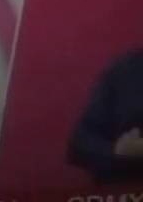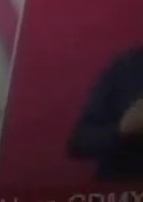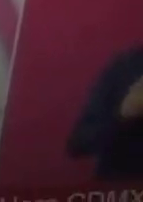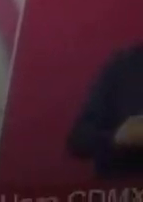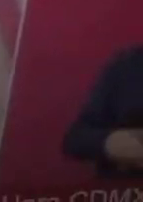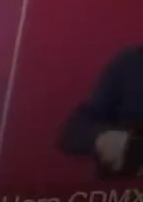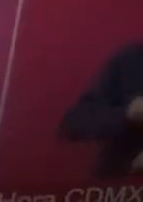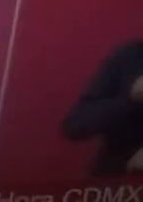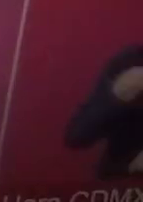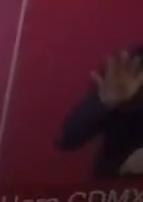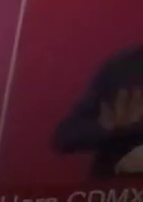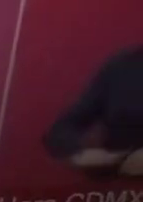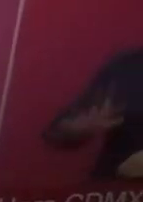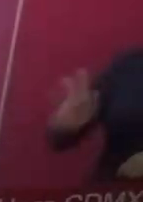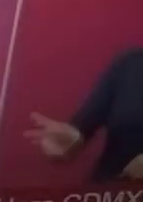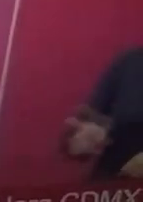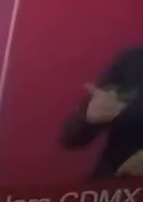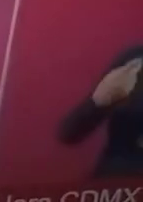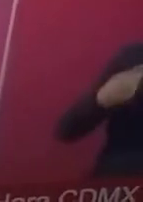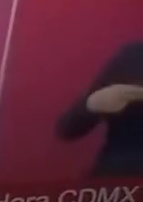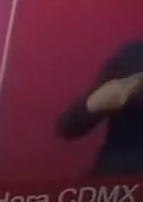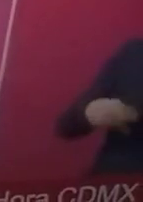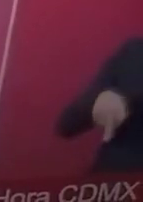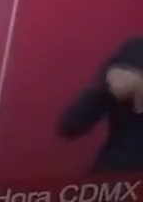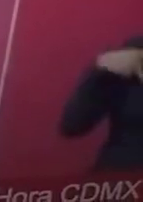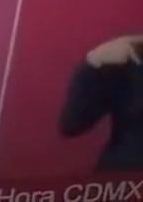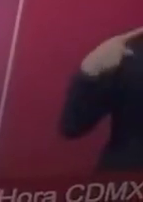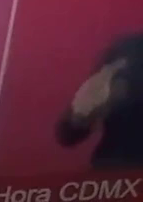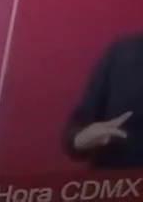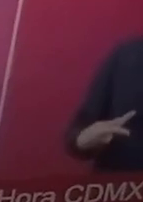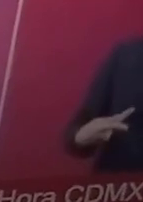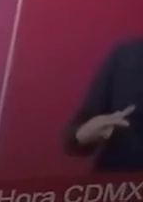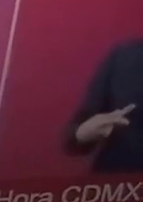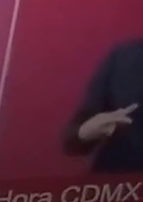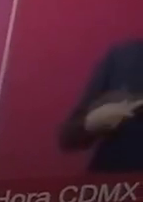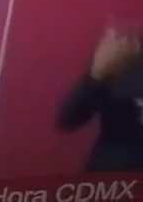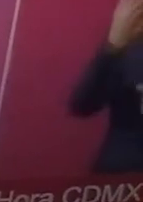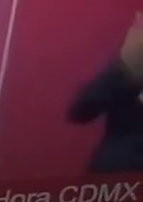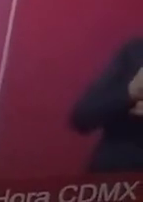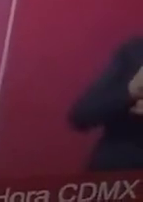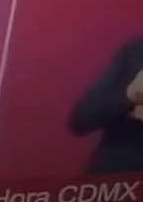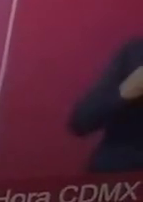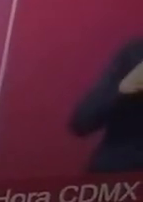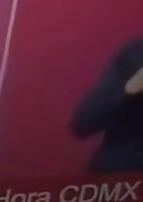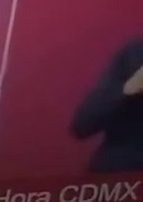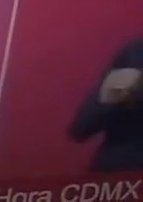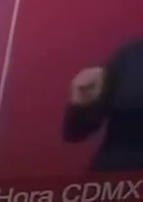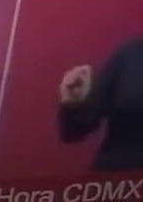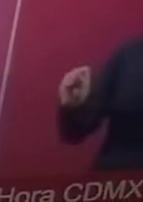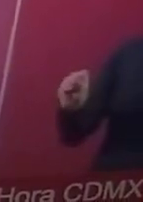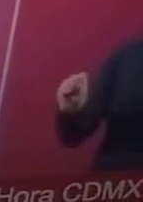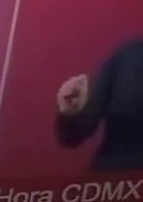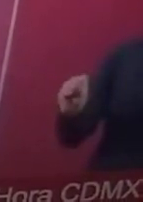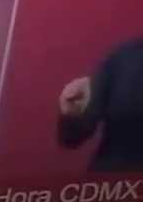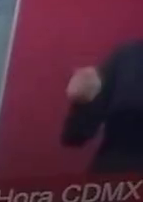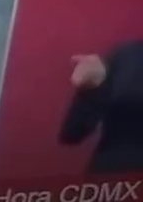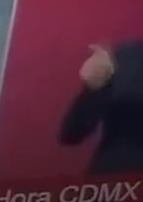atribuida a Lerdo, y no querían la comunicación con la frontera